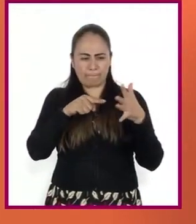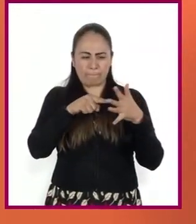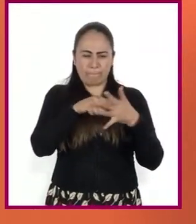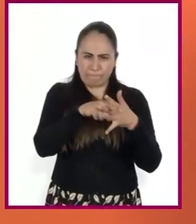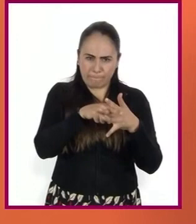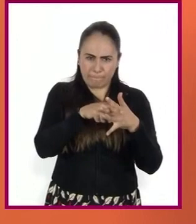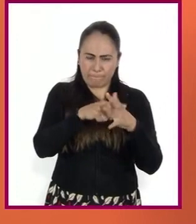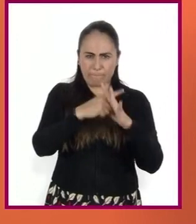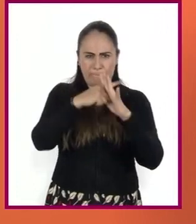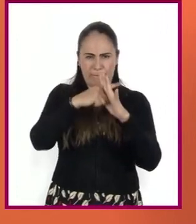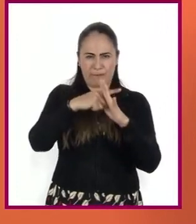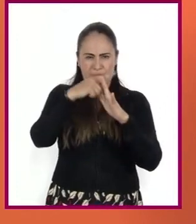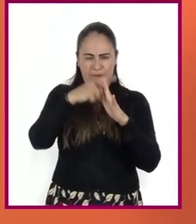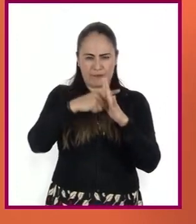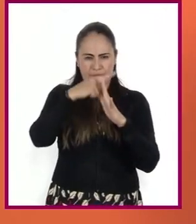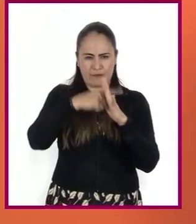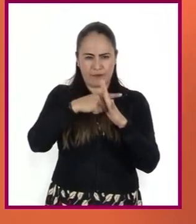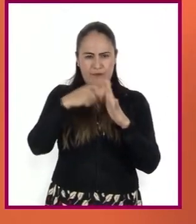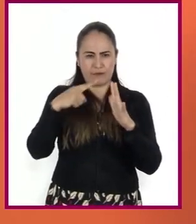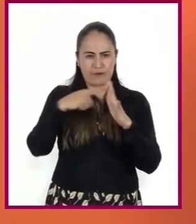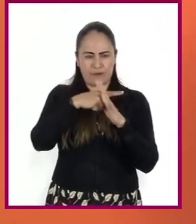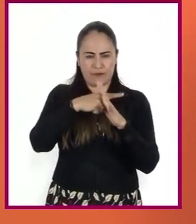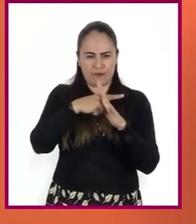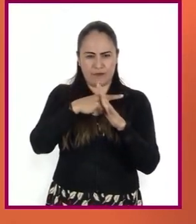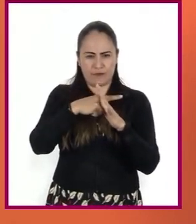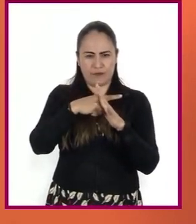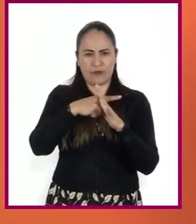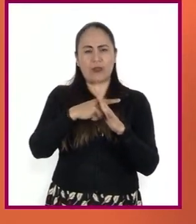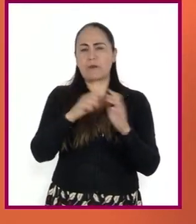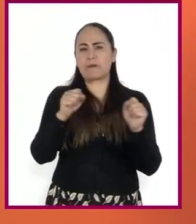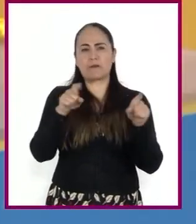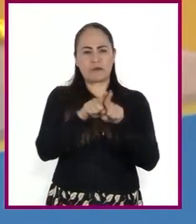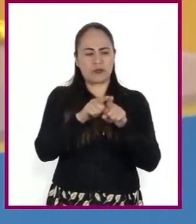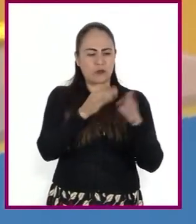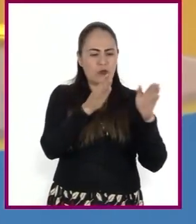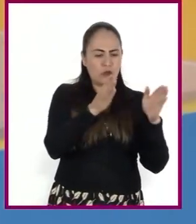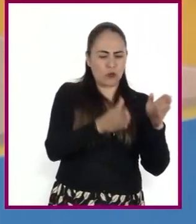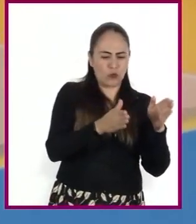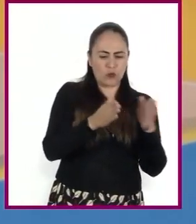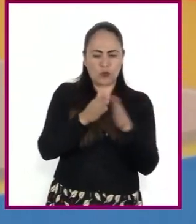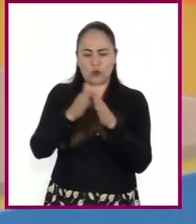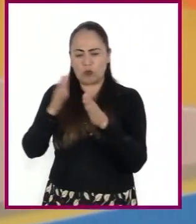de la aguja por los 2 lados tenga la misma distancia.